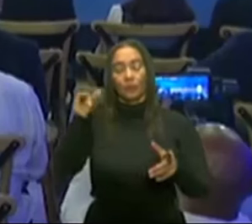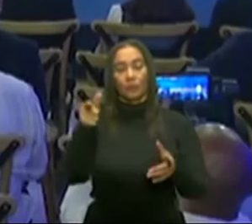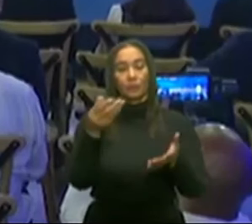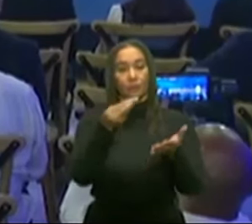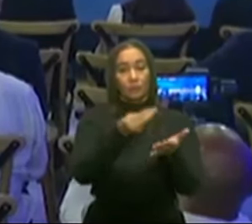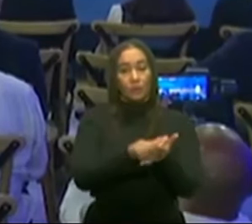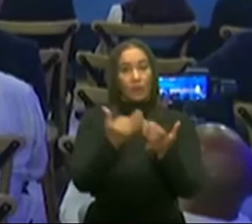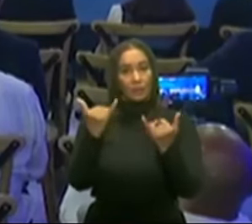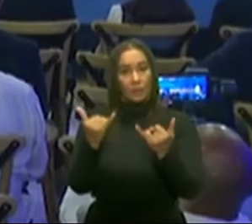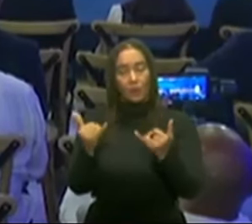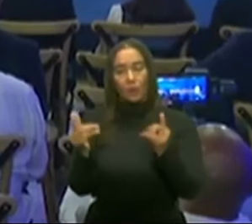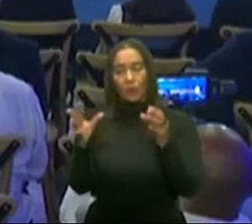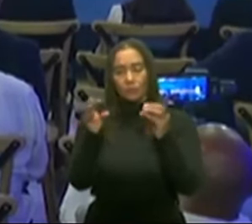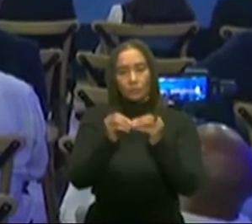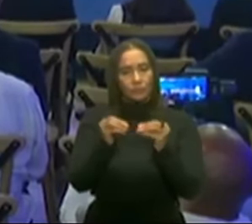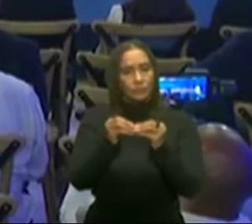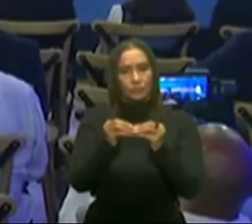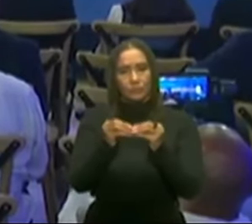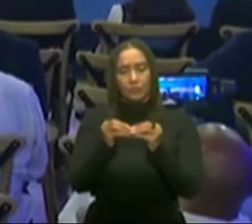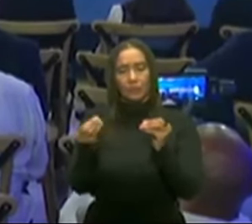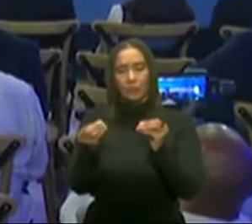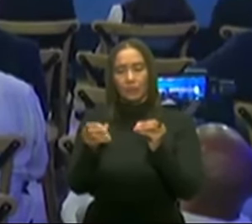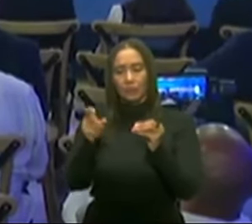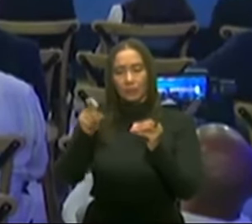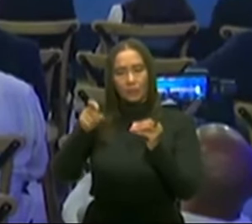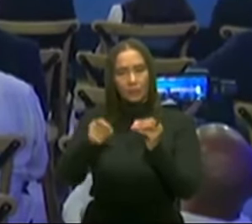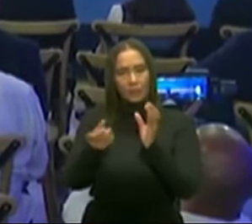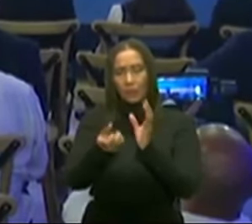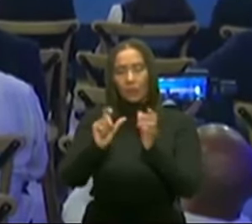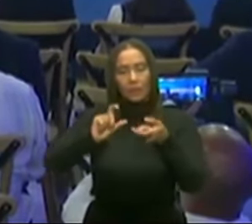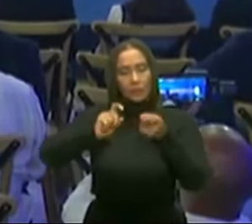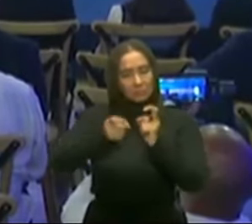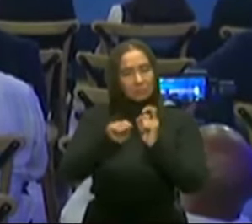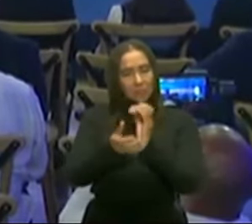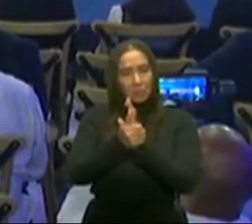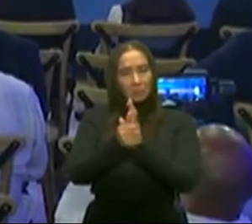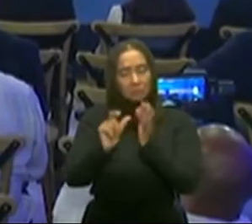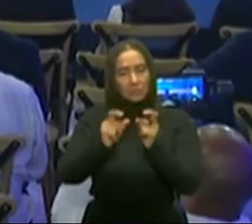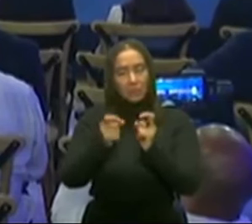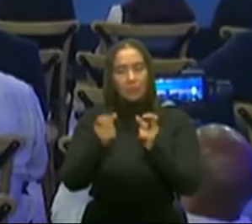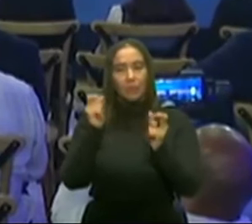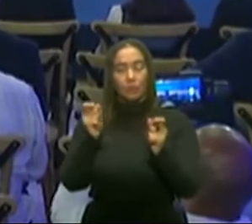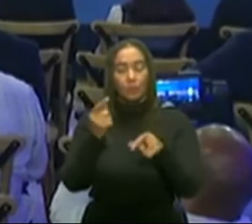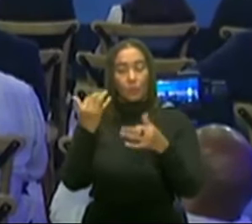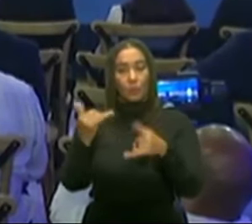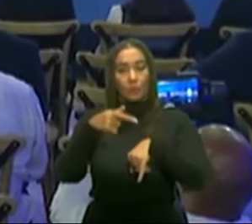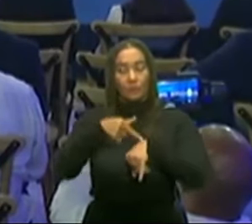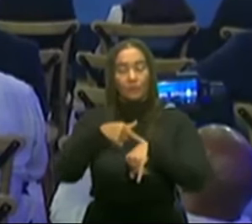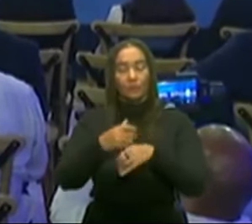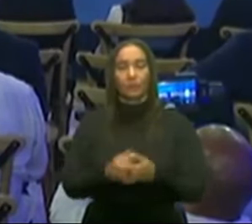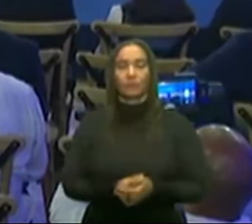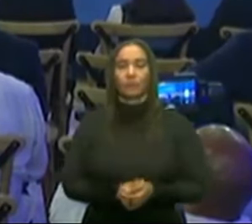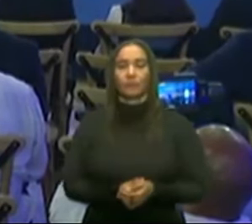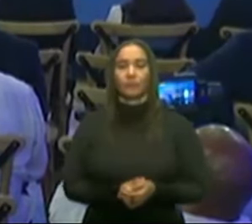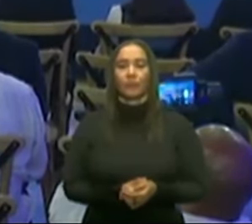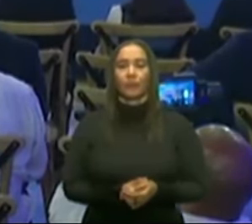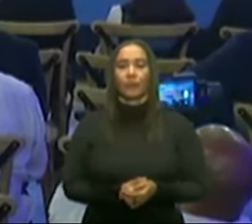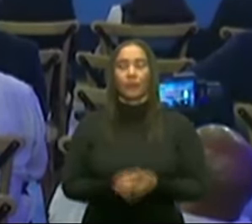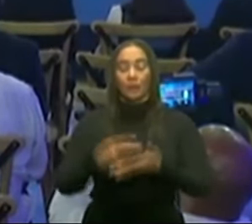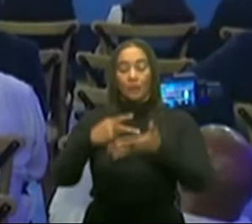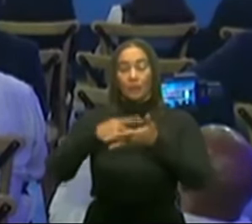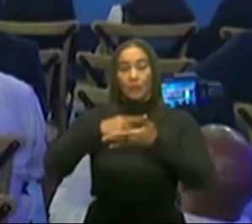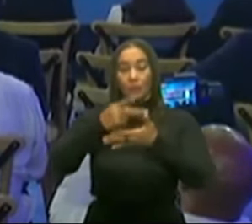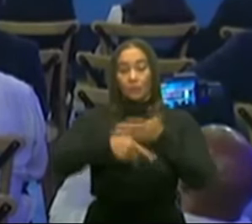constitucional actual ni a las necesidades y desafíos de los actuales tiempos. El contenido del